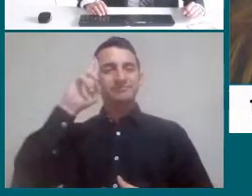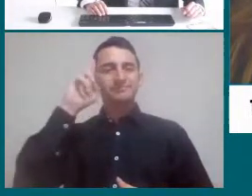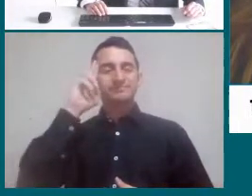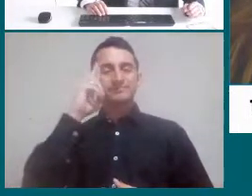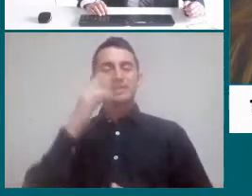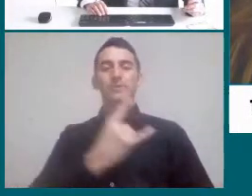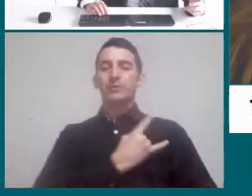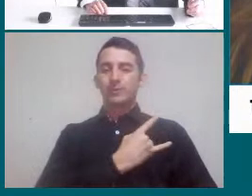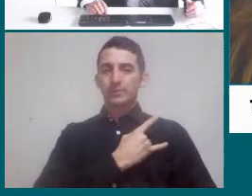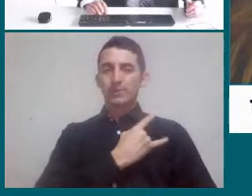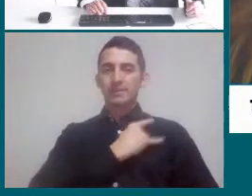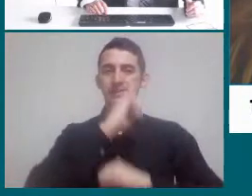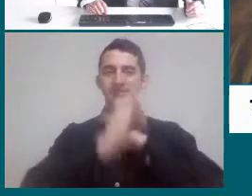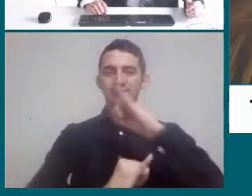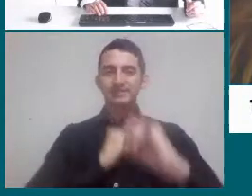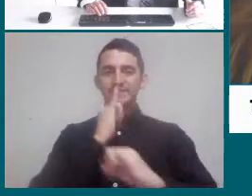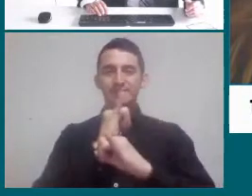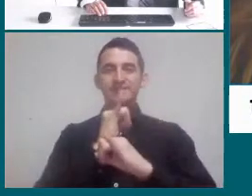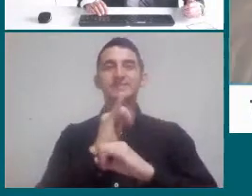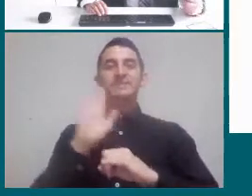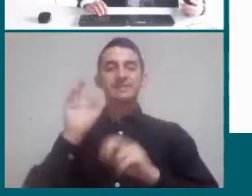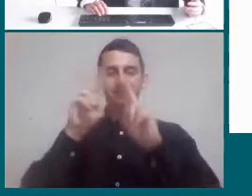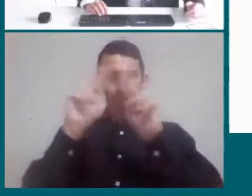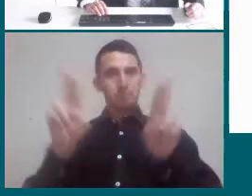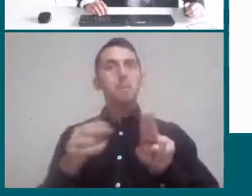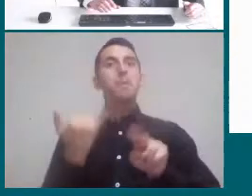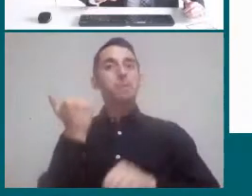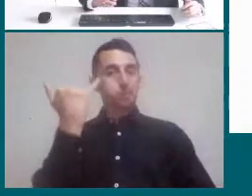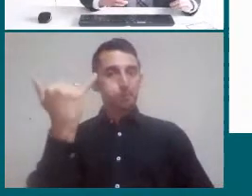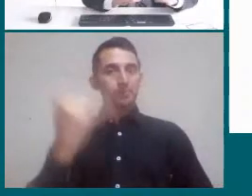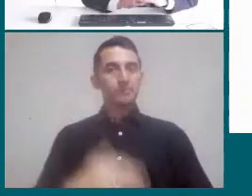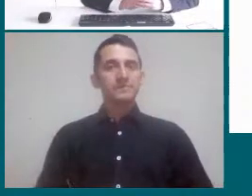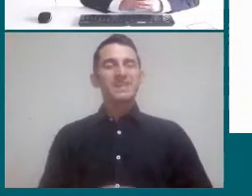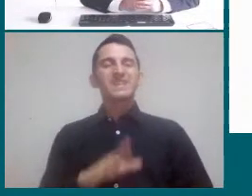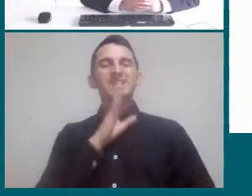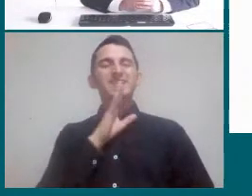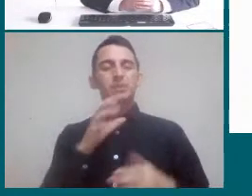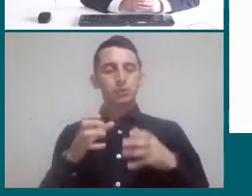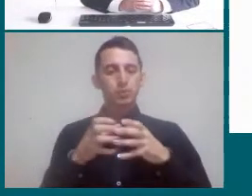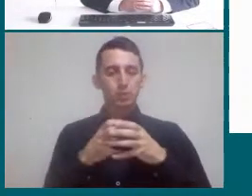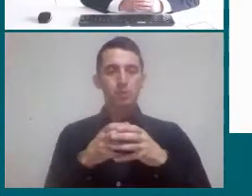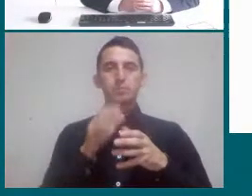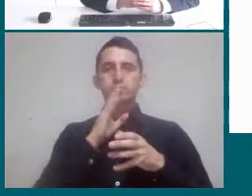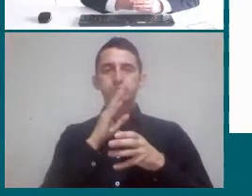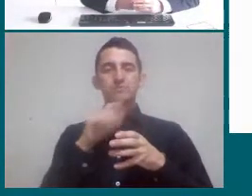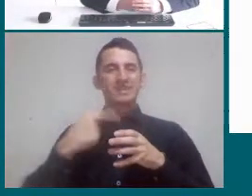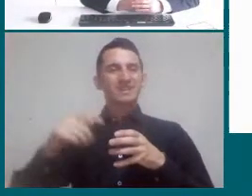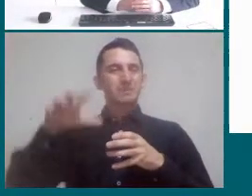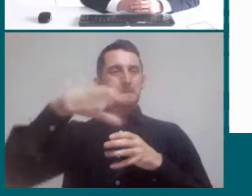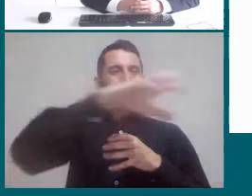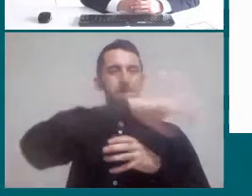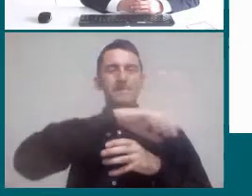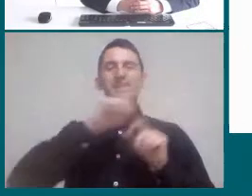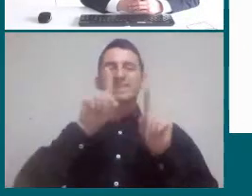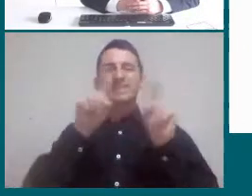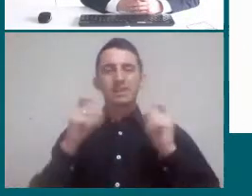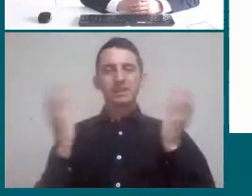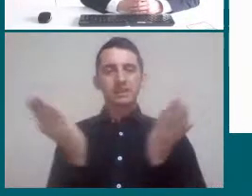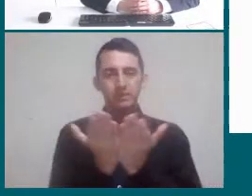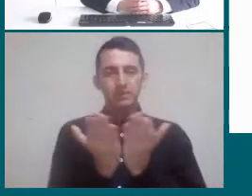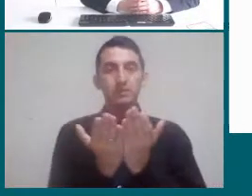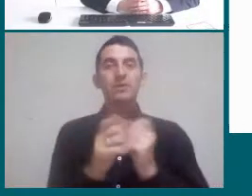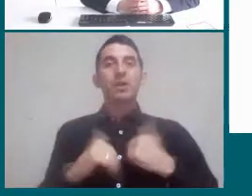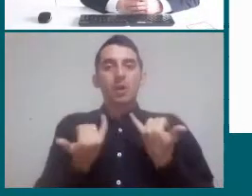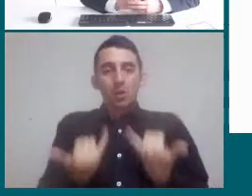Universidad Internacional de La Rioja, la Universidad Internet, que somos un grupo, digamos, conglomerado en todos los temas de educación, pues que el día de